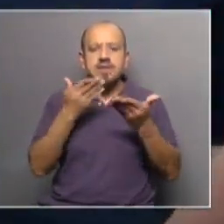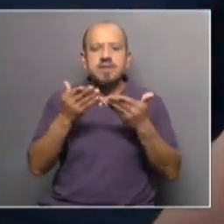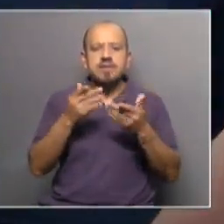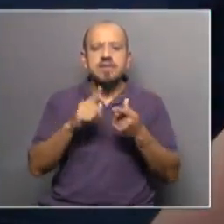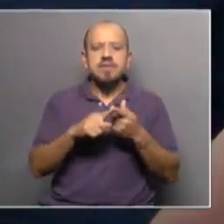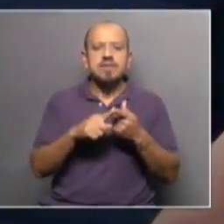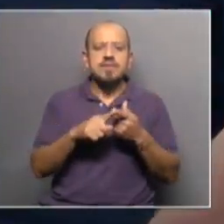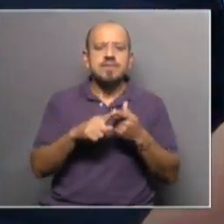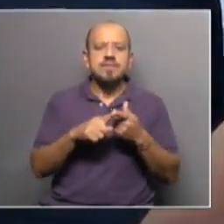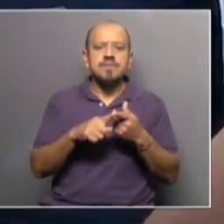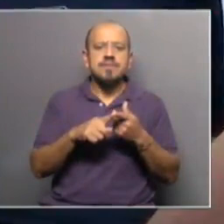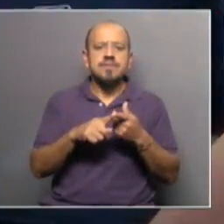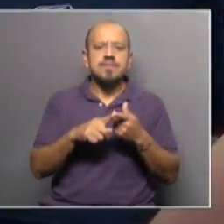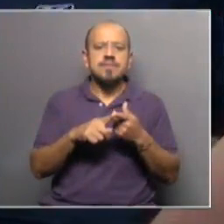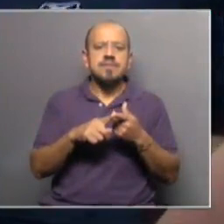actuado.